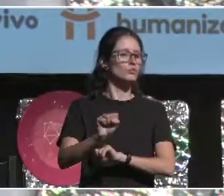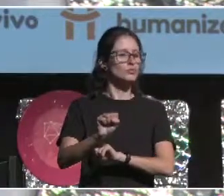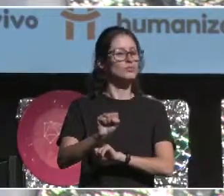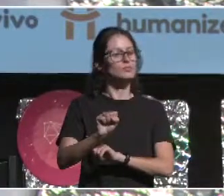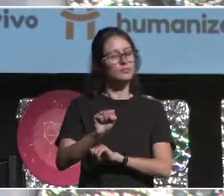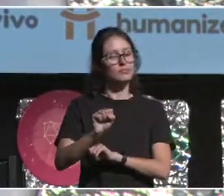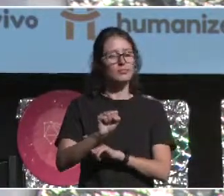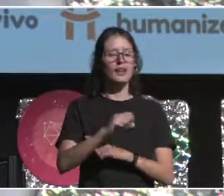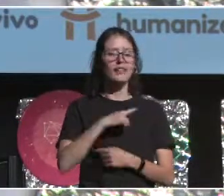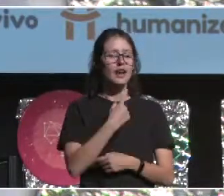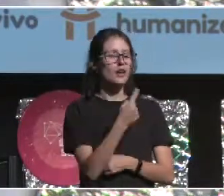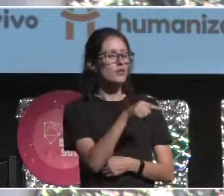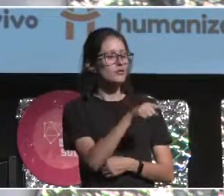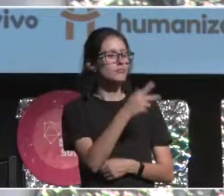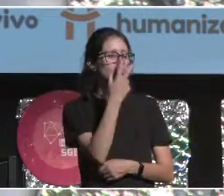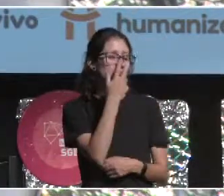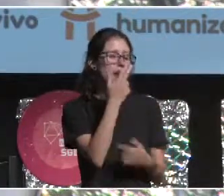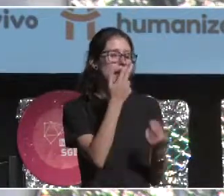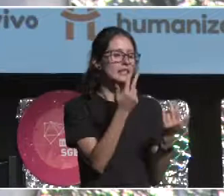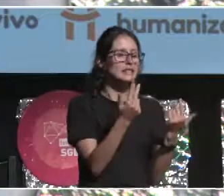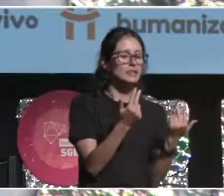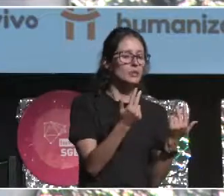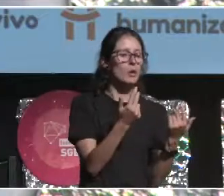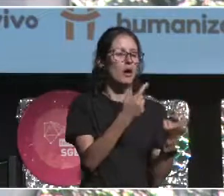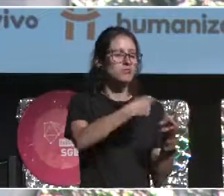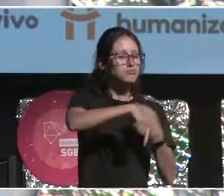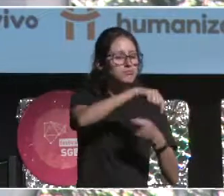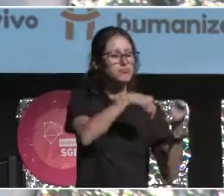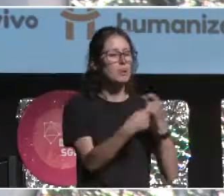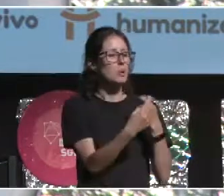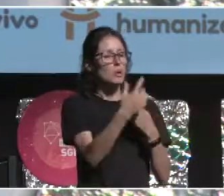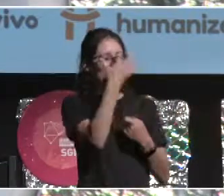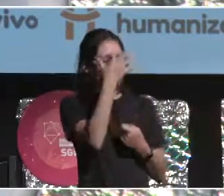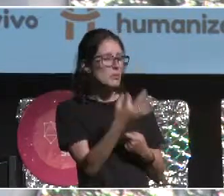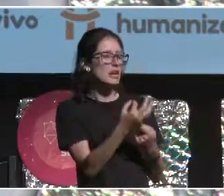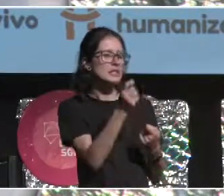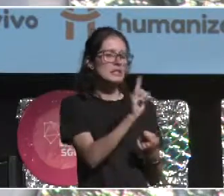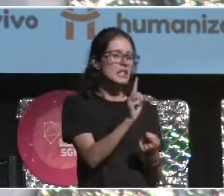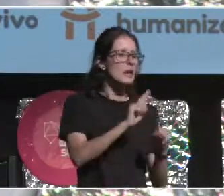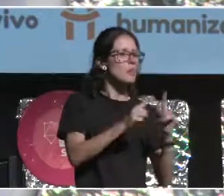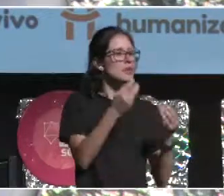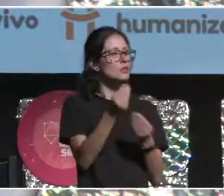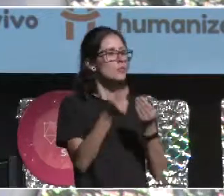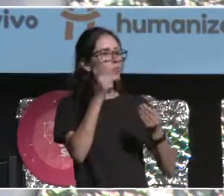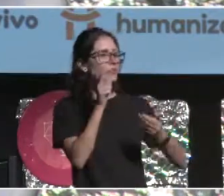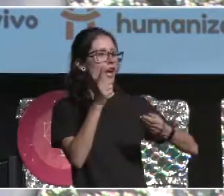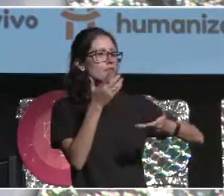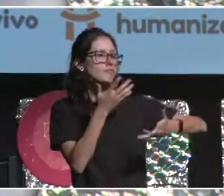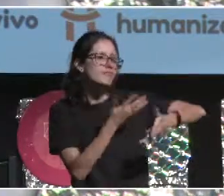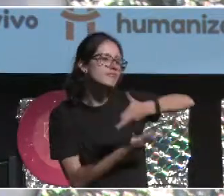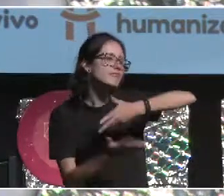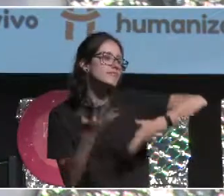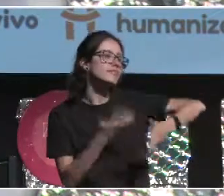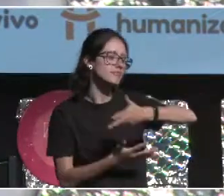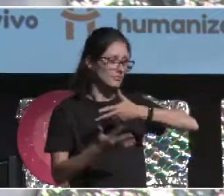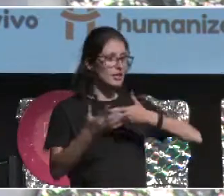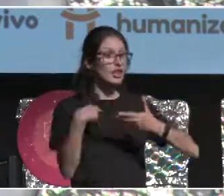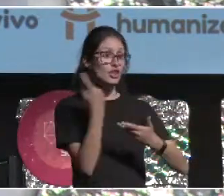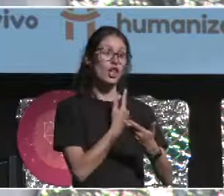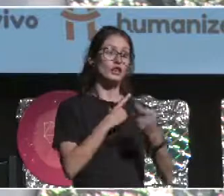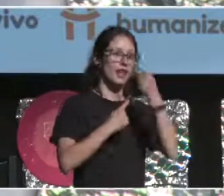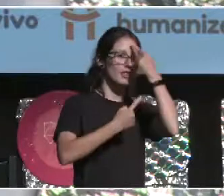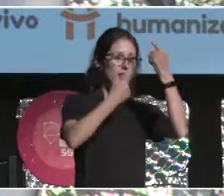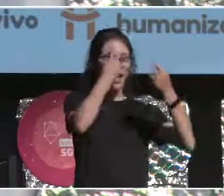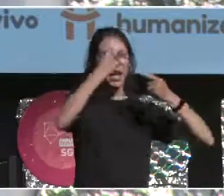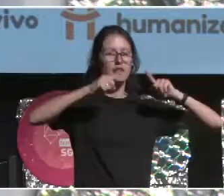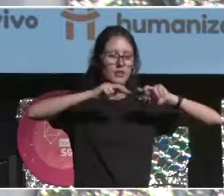más bueno de esta red es cómo hemos podido compartir algunas de las ideas que tenemos. LearnAsia,